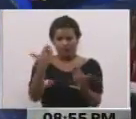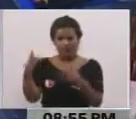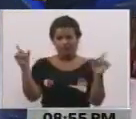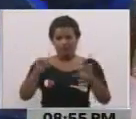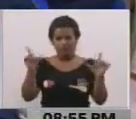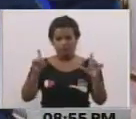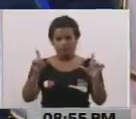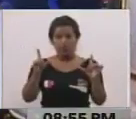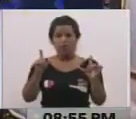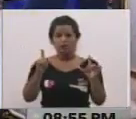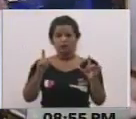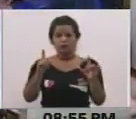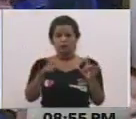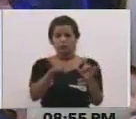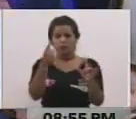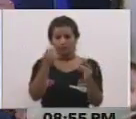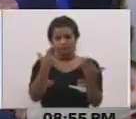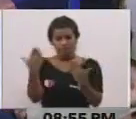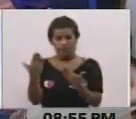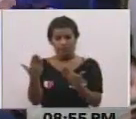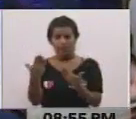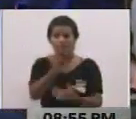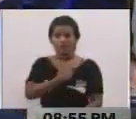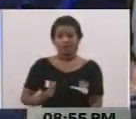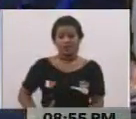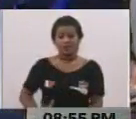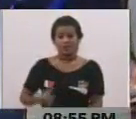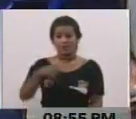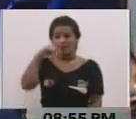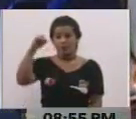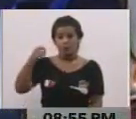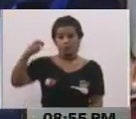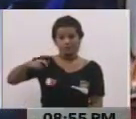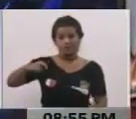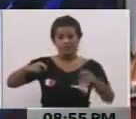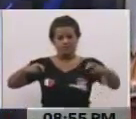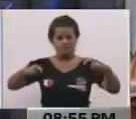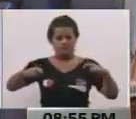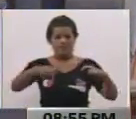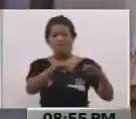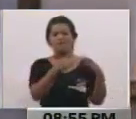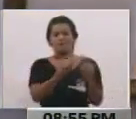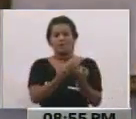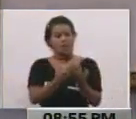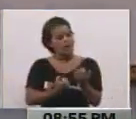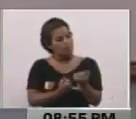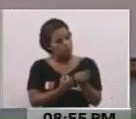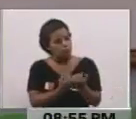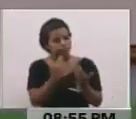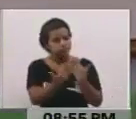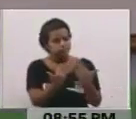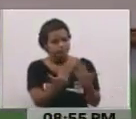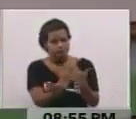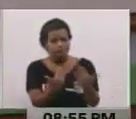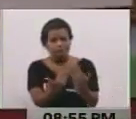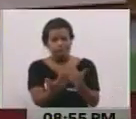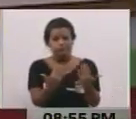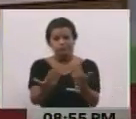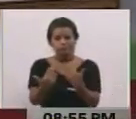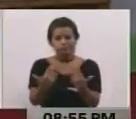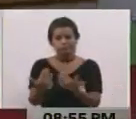del acompañamiento del jefe de Estado a los familiares de Yulimar, quienes también se reúnen con